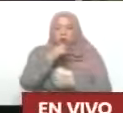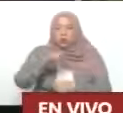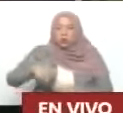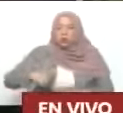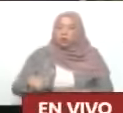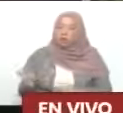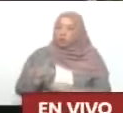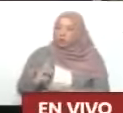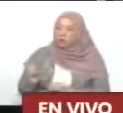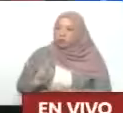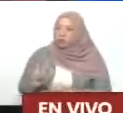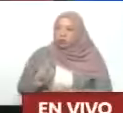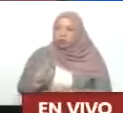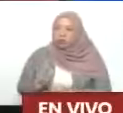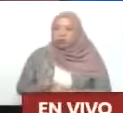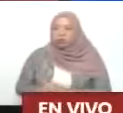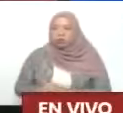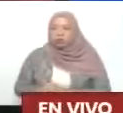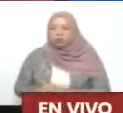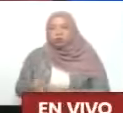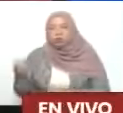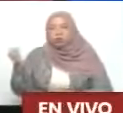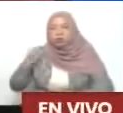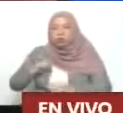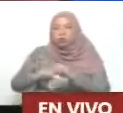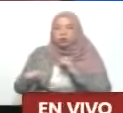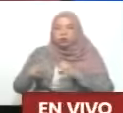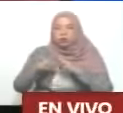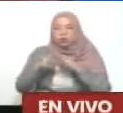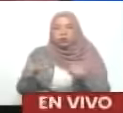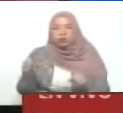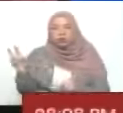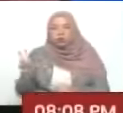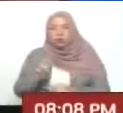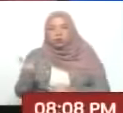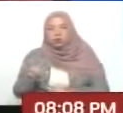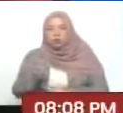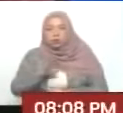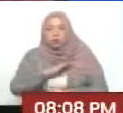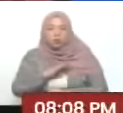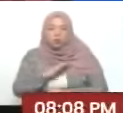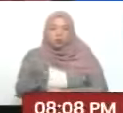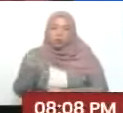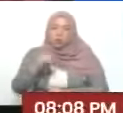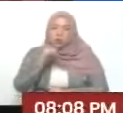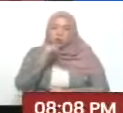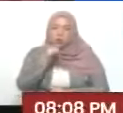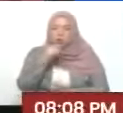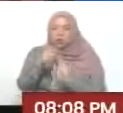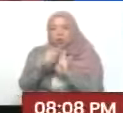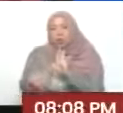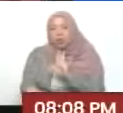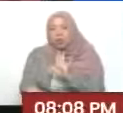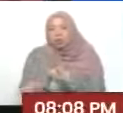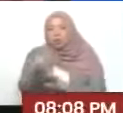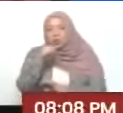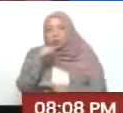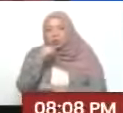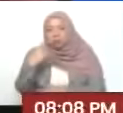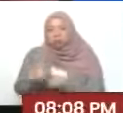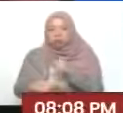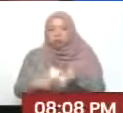Venezuela. Yo le tiendo la mano al país entero. Venezuela es mucho más grande que esa derecha recalcitrante